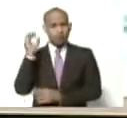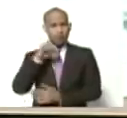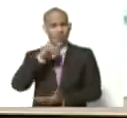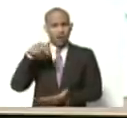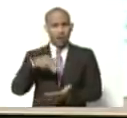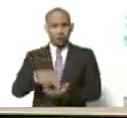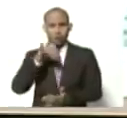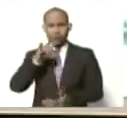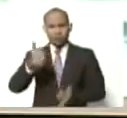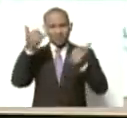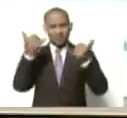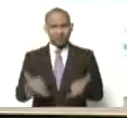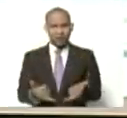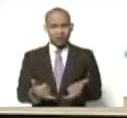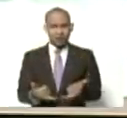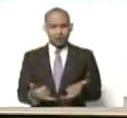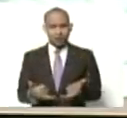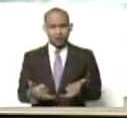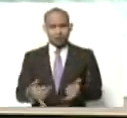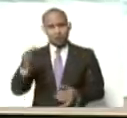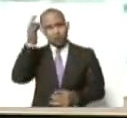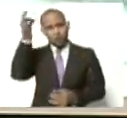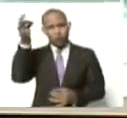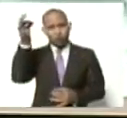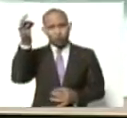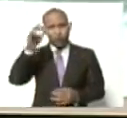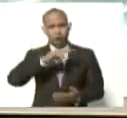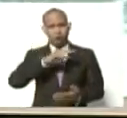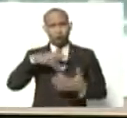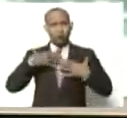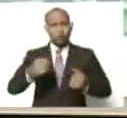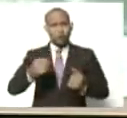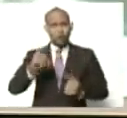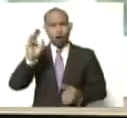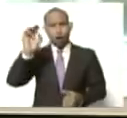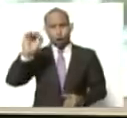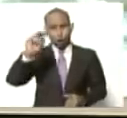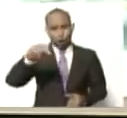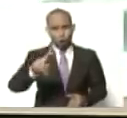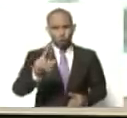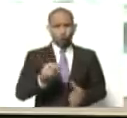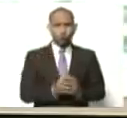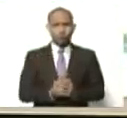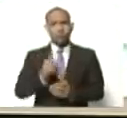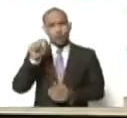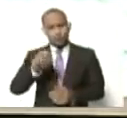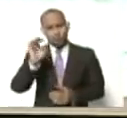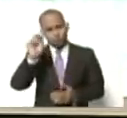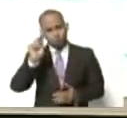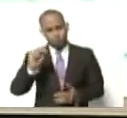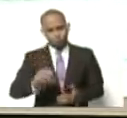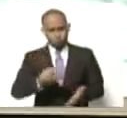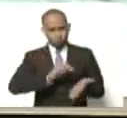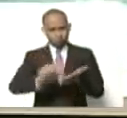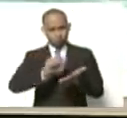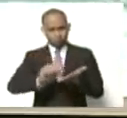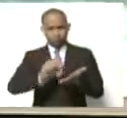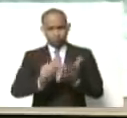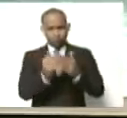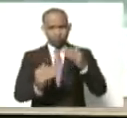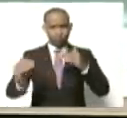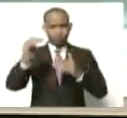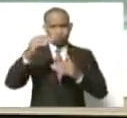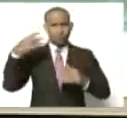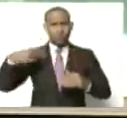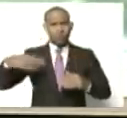lo denuncie ante el Consejo de Seguridad de la ONU, ante la Secretaría General de la ONU, ante la Alta Comisionada de los